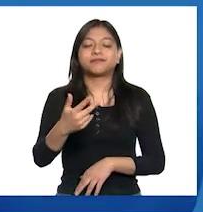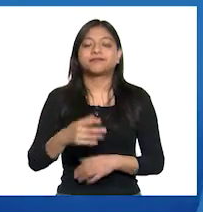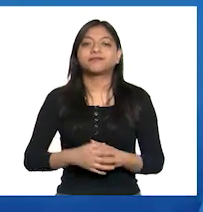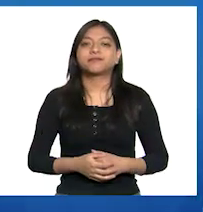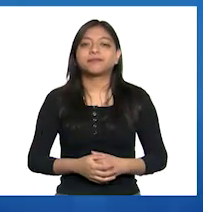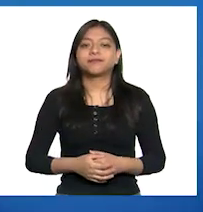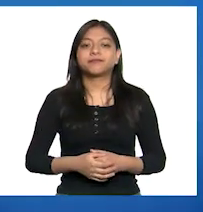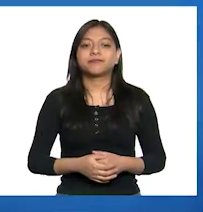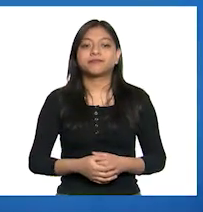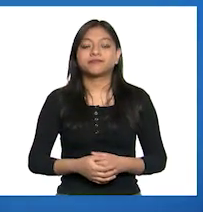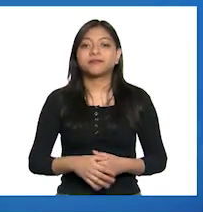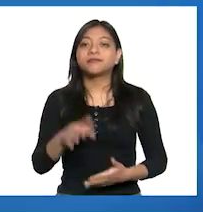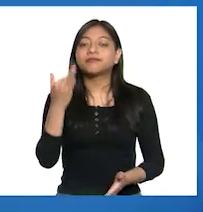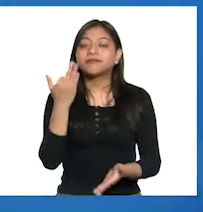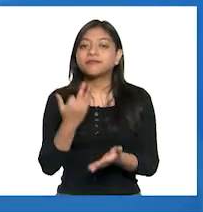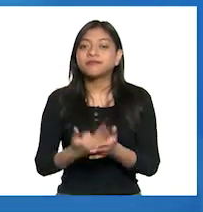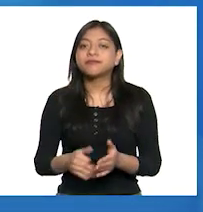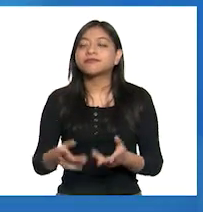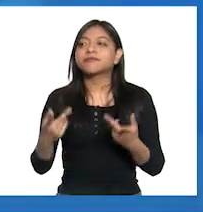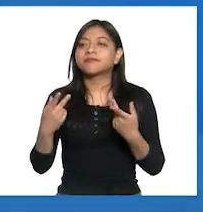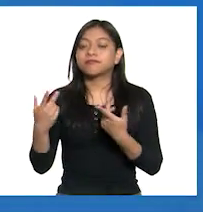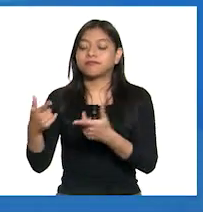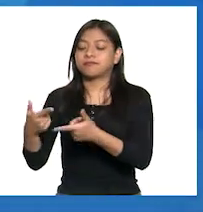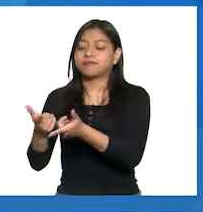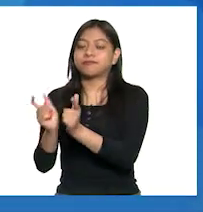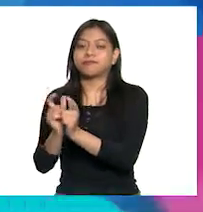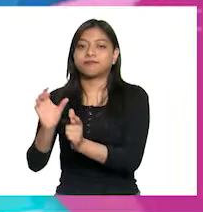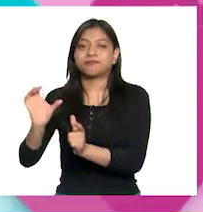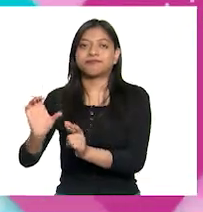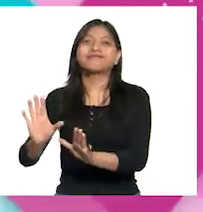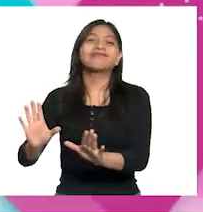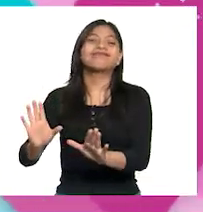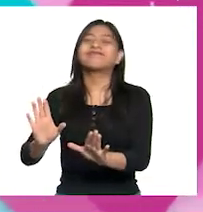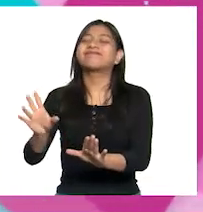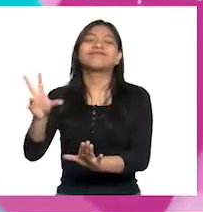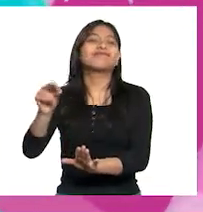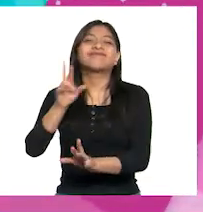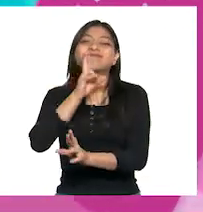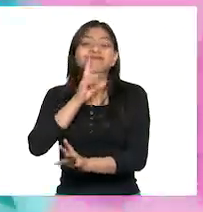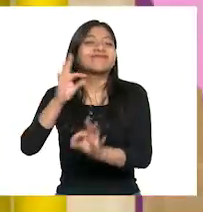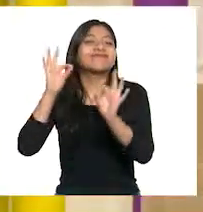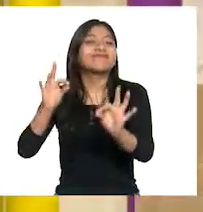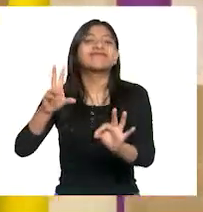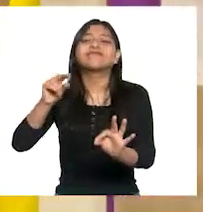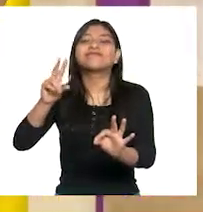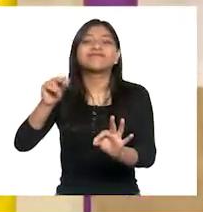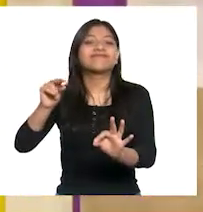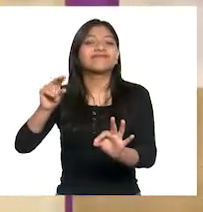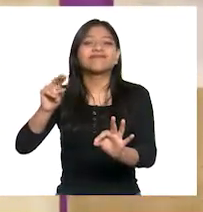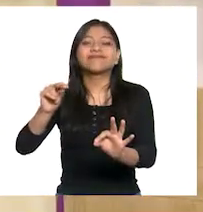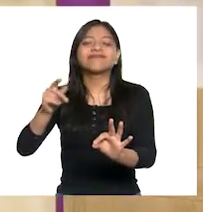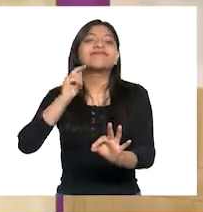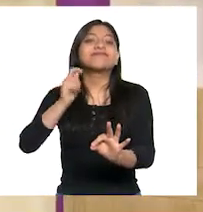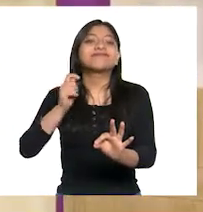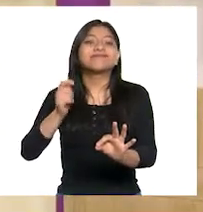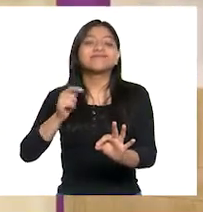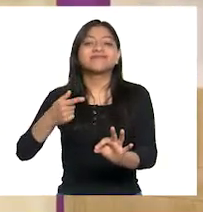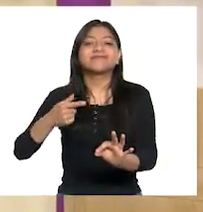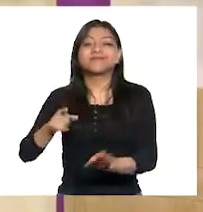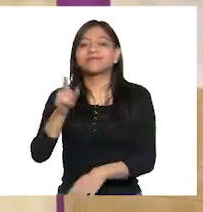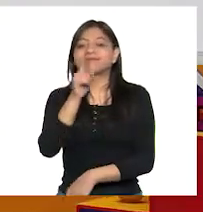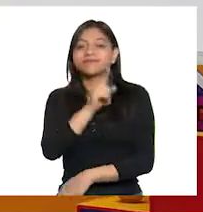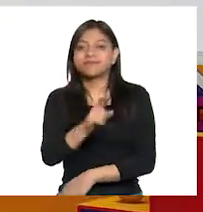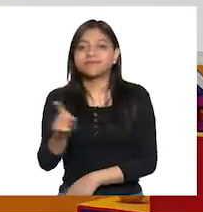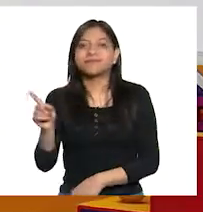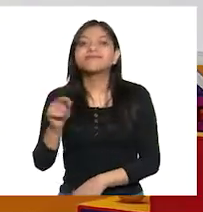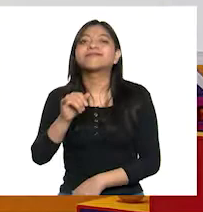que faltan para la fiesta. Pero hay aquí otro detalle, maestro Lalo, que acabo de darme cuenta. Pensé que no se iban a